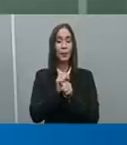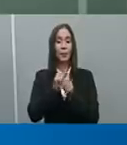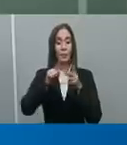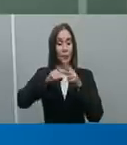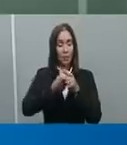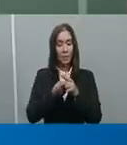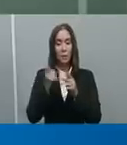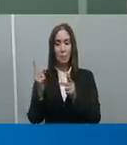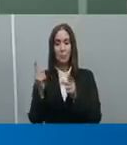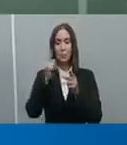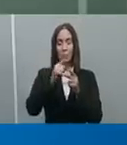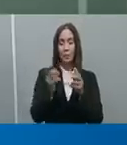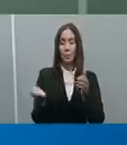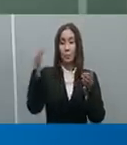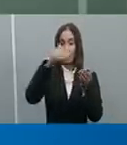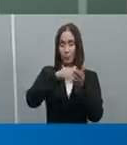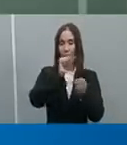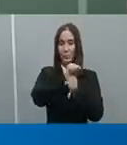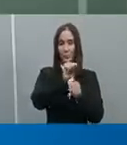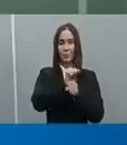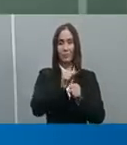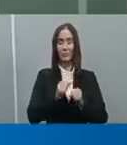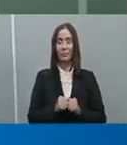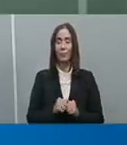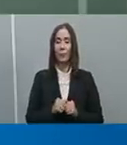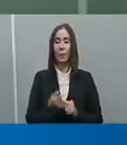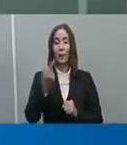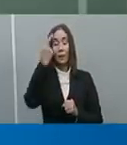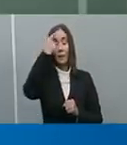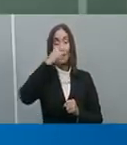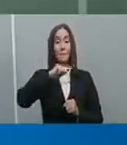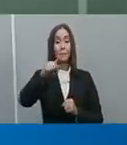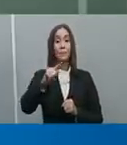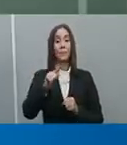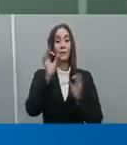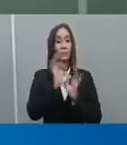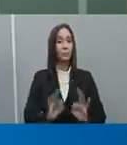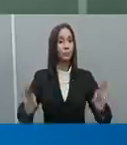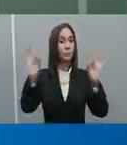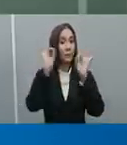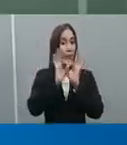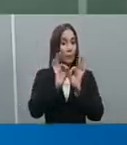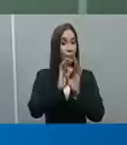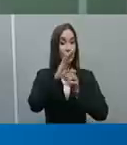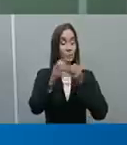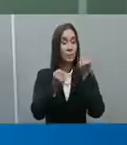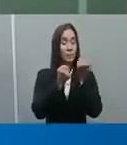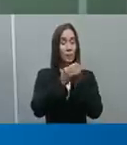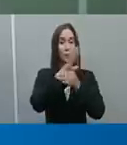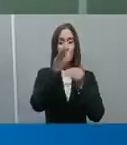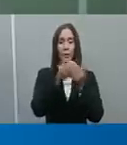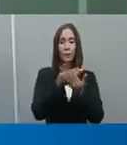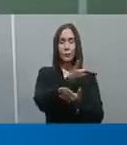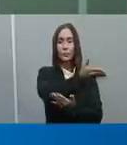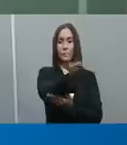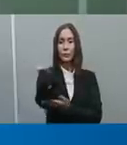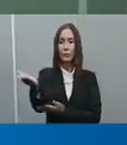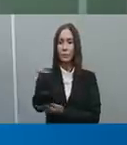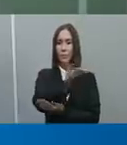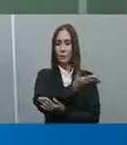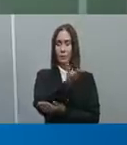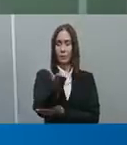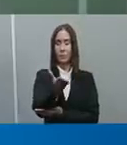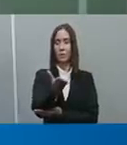de riesgos. Por eso, en este nuevo proceso es imprescindible la solidaridad de todos y todas. Solidaridad que